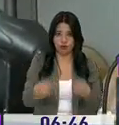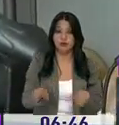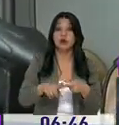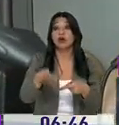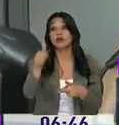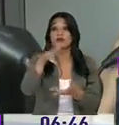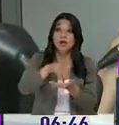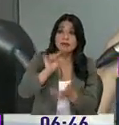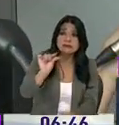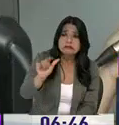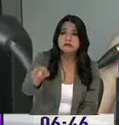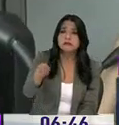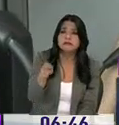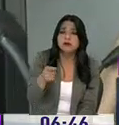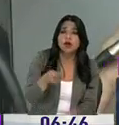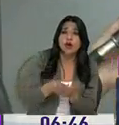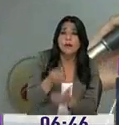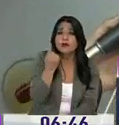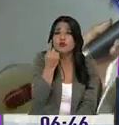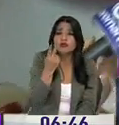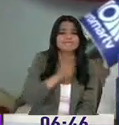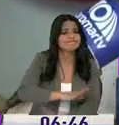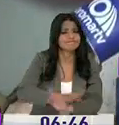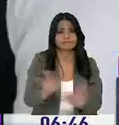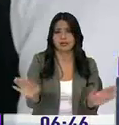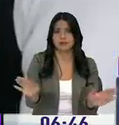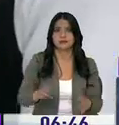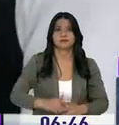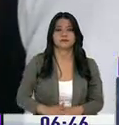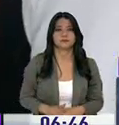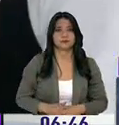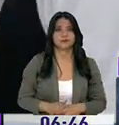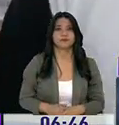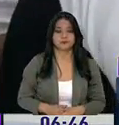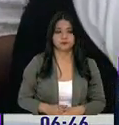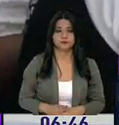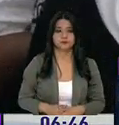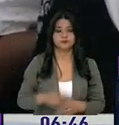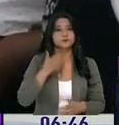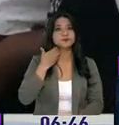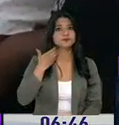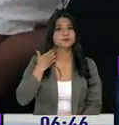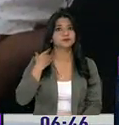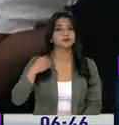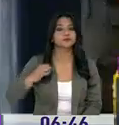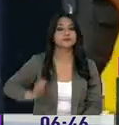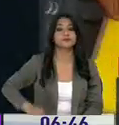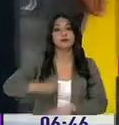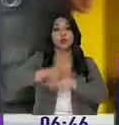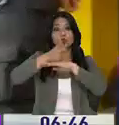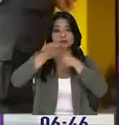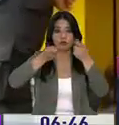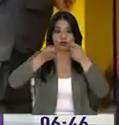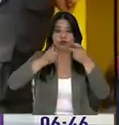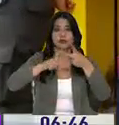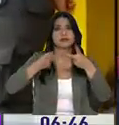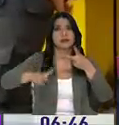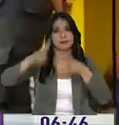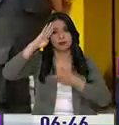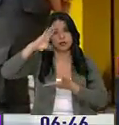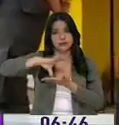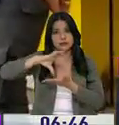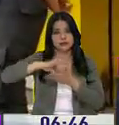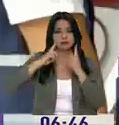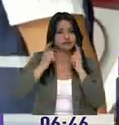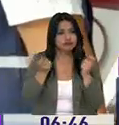puede percibir una que otra mascarilla N95. Ante esto, autoridades del ARS, Intendencia y Comisaría realizaron más de una docena de operativos en